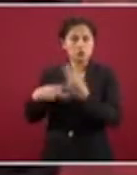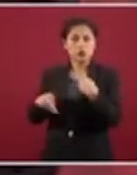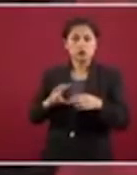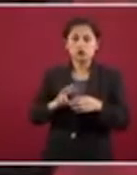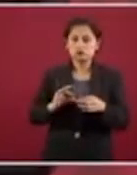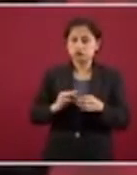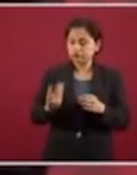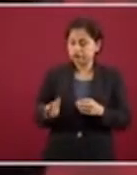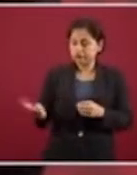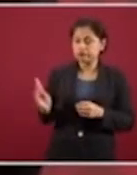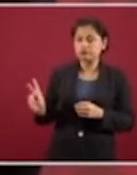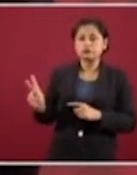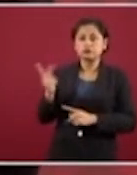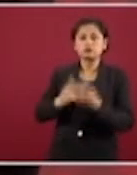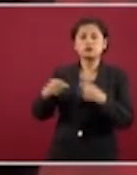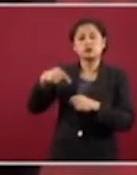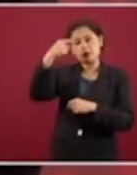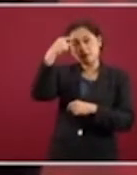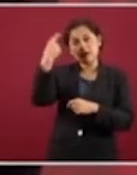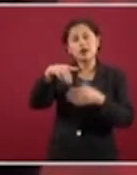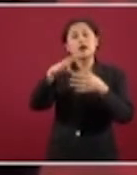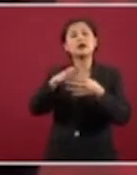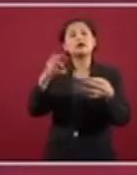el plan de inversión